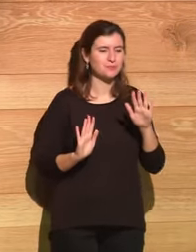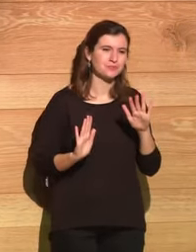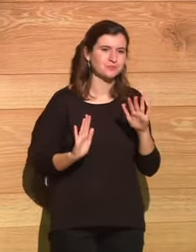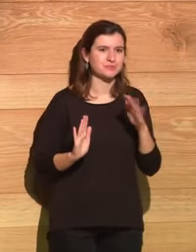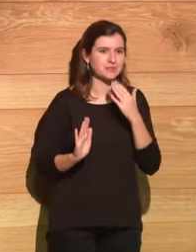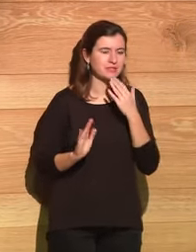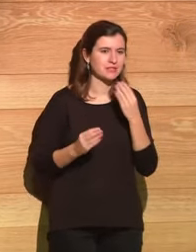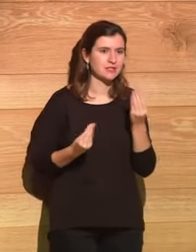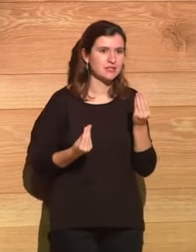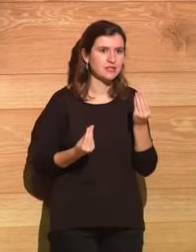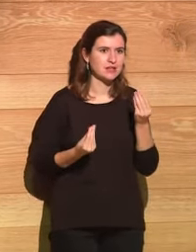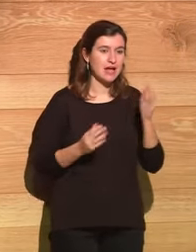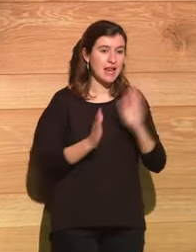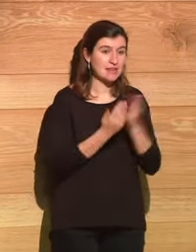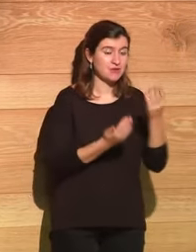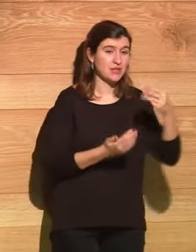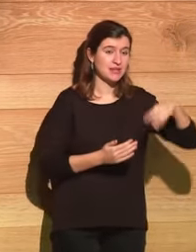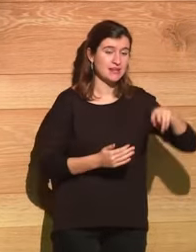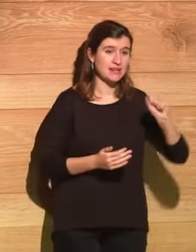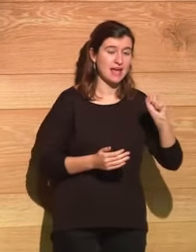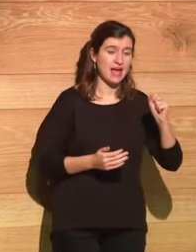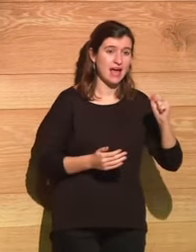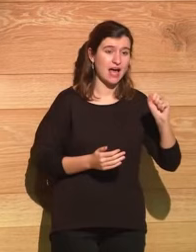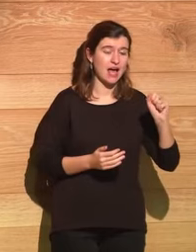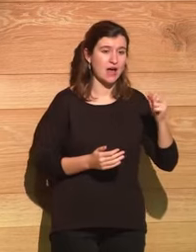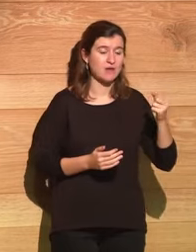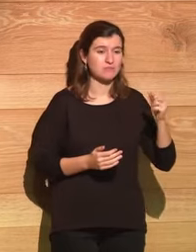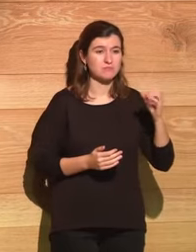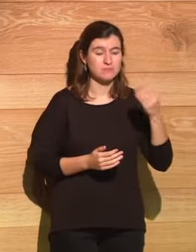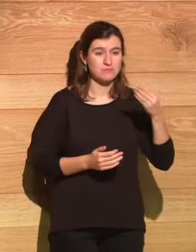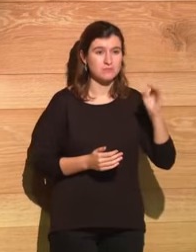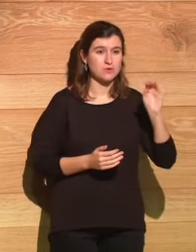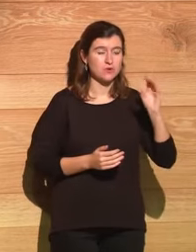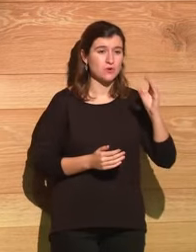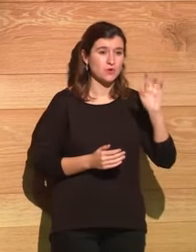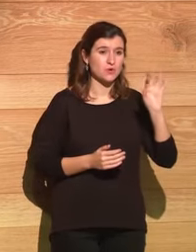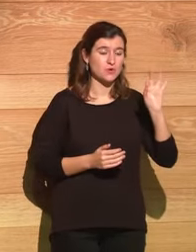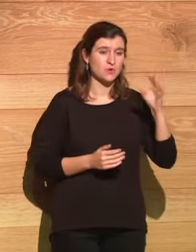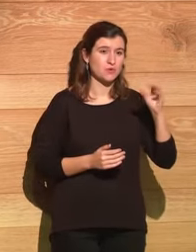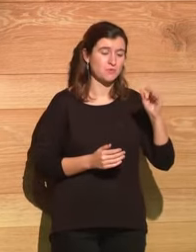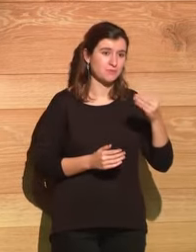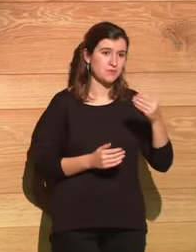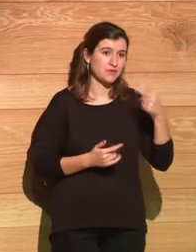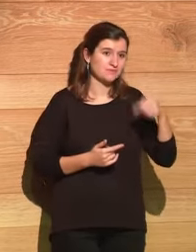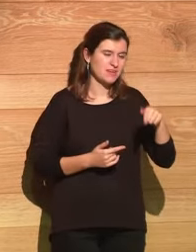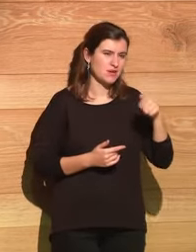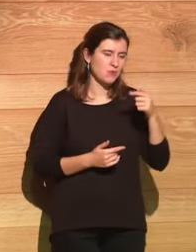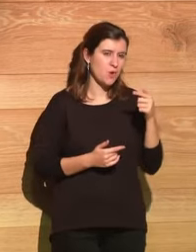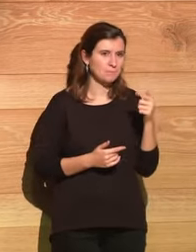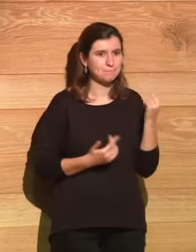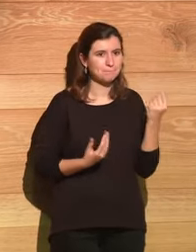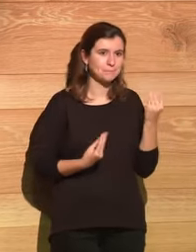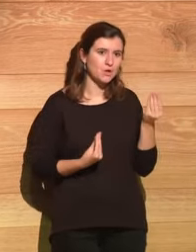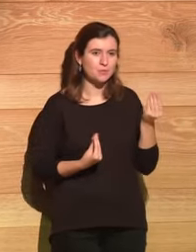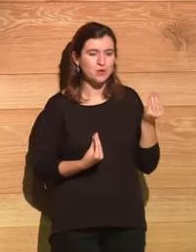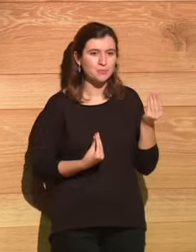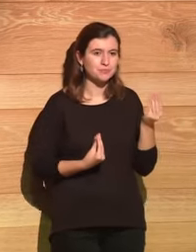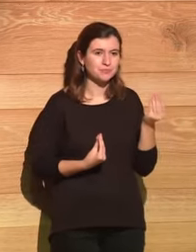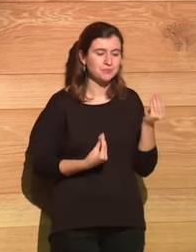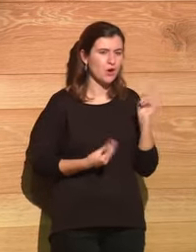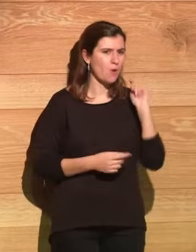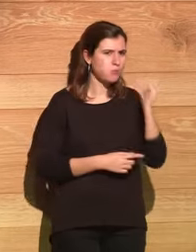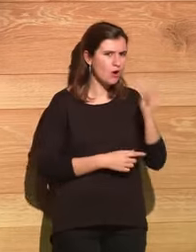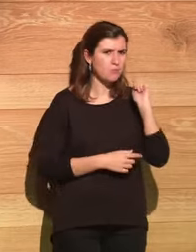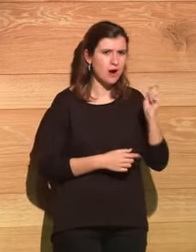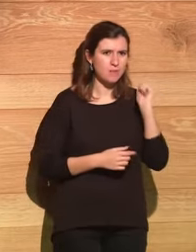libro este de Nabokov, ¿no? Strong opinions, es como después de haber dado como muchos